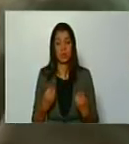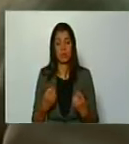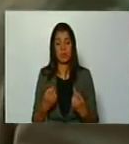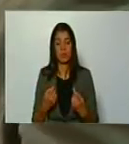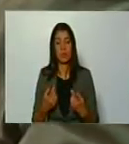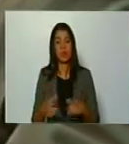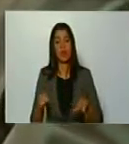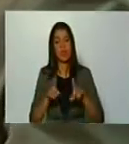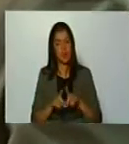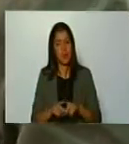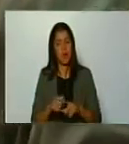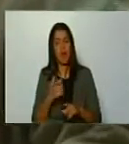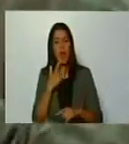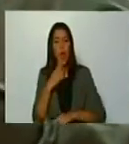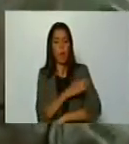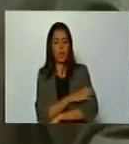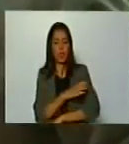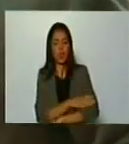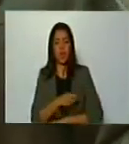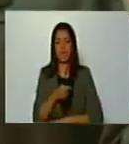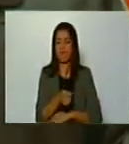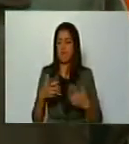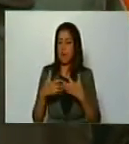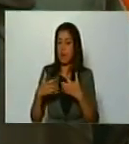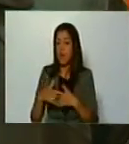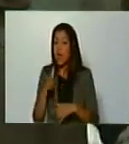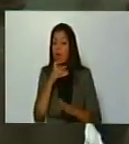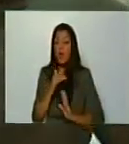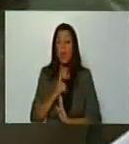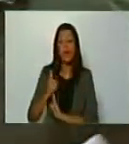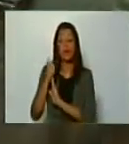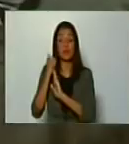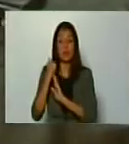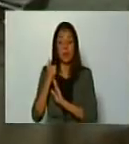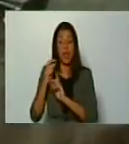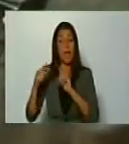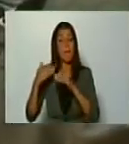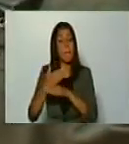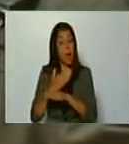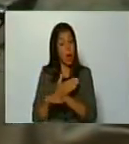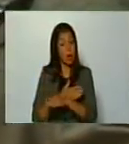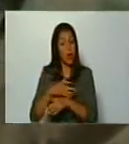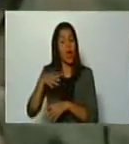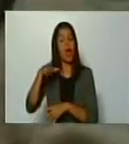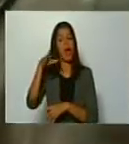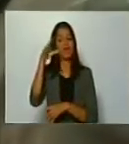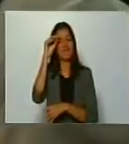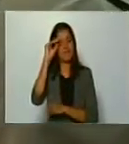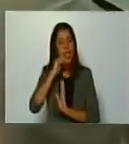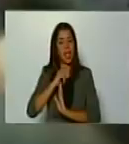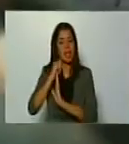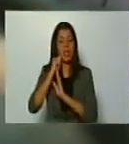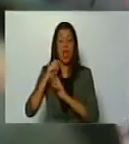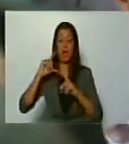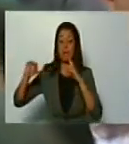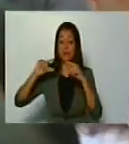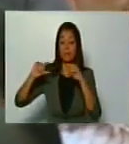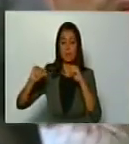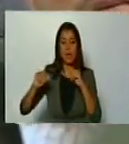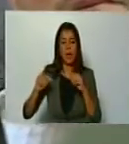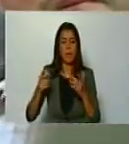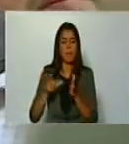Igual quemaron, trancaron, pero no había vocero. Aprendieron, porque todos esos voceros se fueron, ¿para